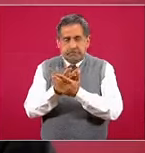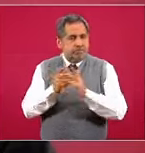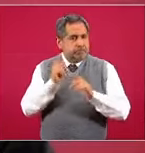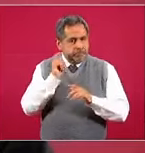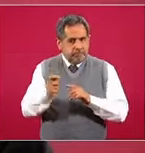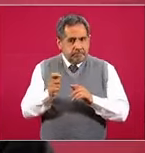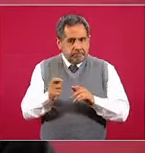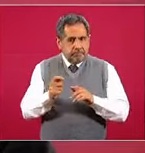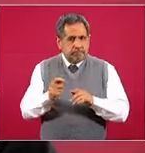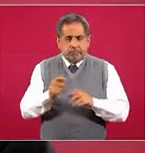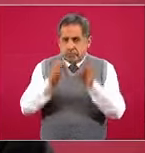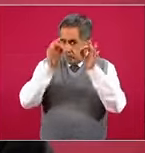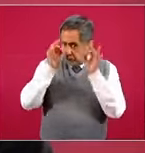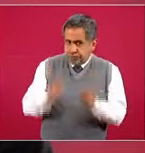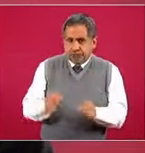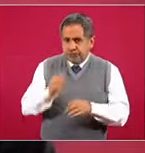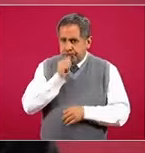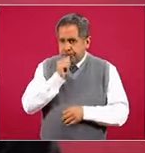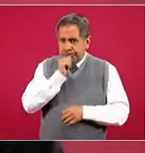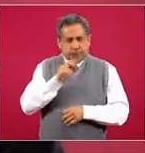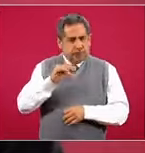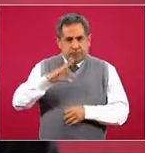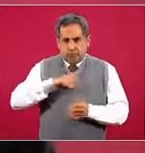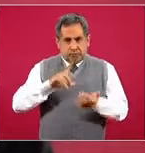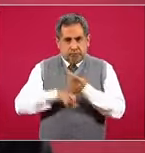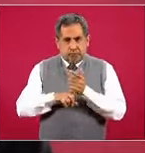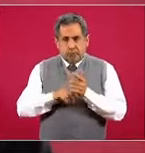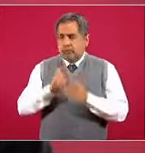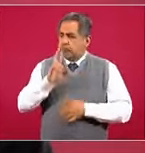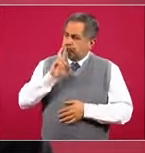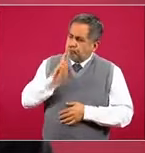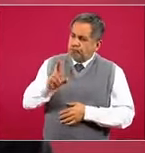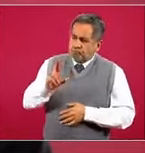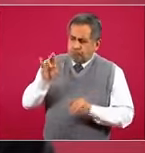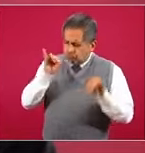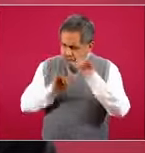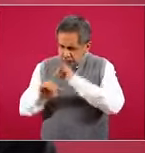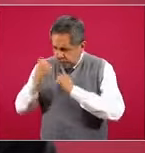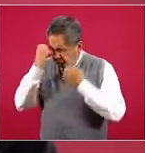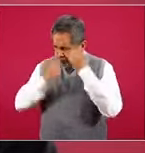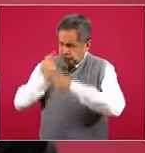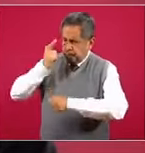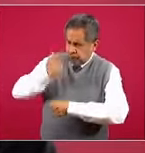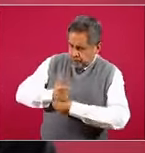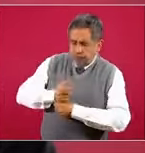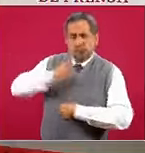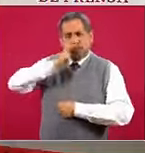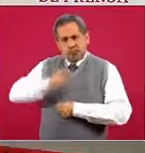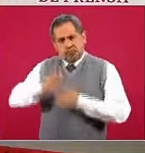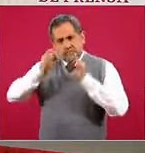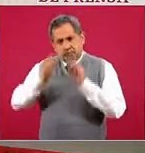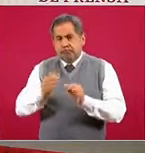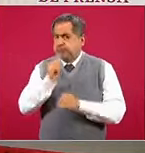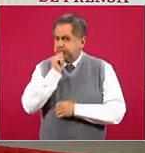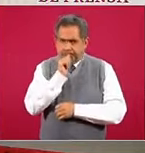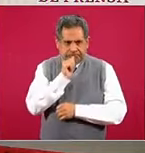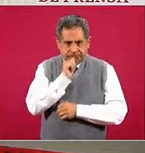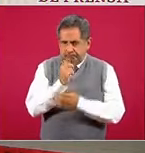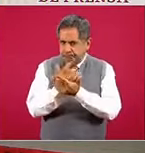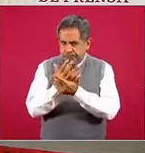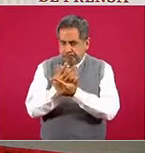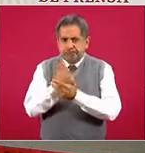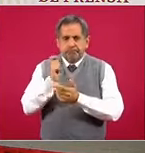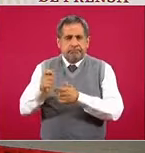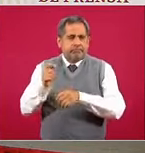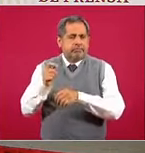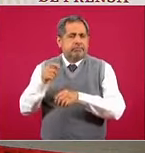digamos, informal, en el sentido que todavía no es el resultado final del ensayo completo, que en este caso se está terminando, que es el